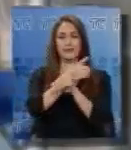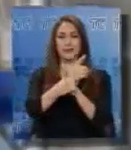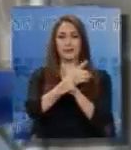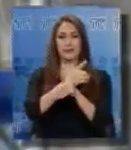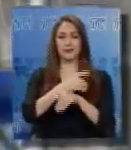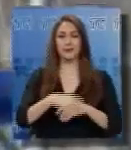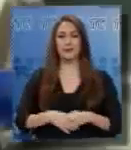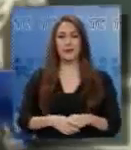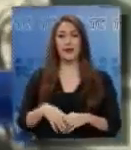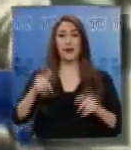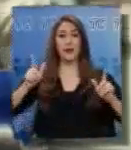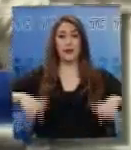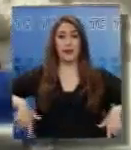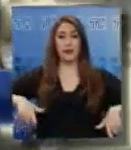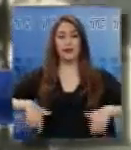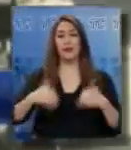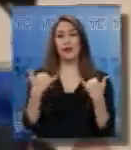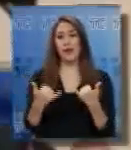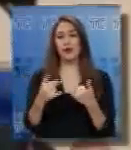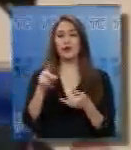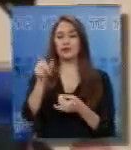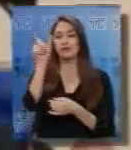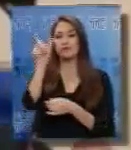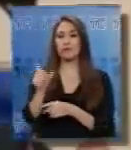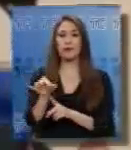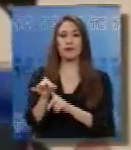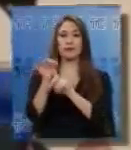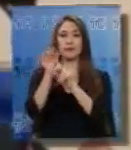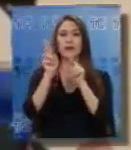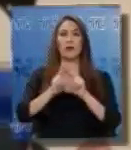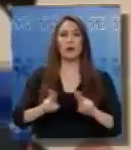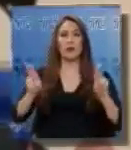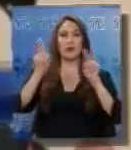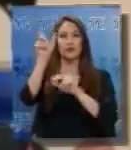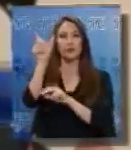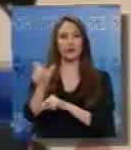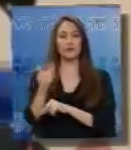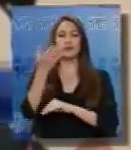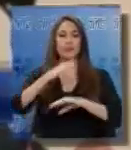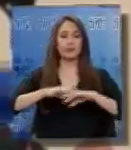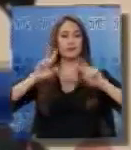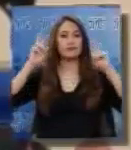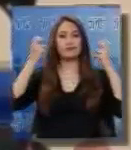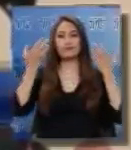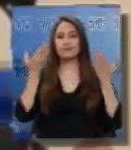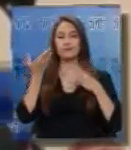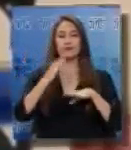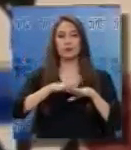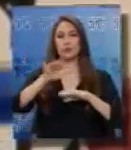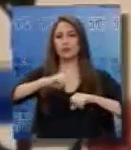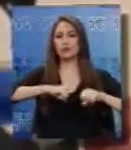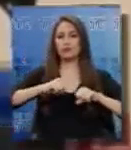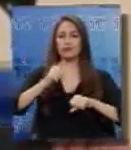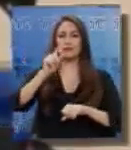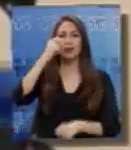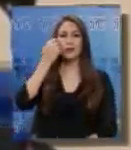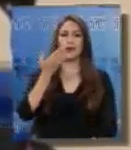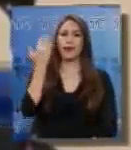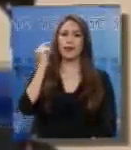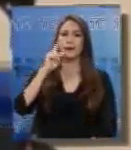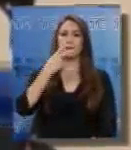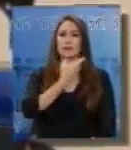Discapacidad. Moreno ahora es el enviado especial a las Naciones Unidas en estos asuntos tras la destacada gestión que cumplió en la